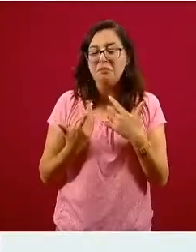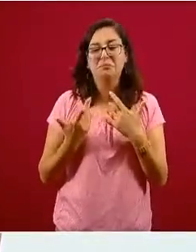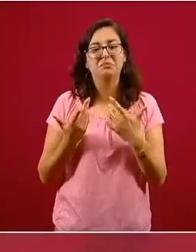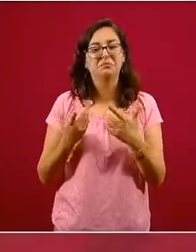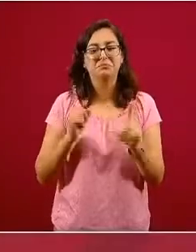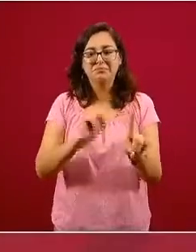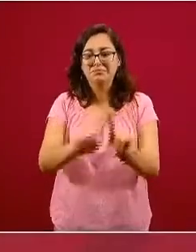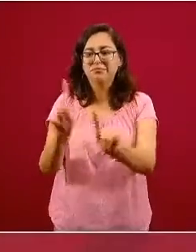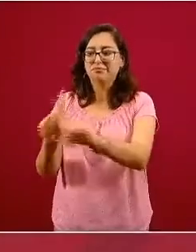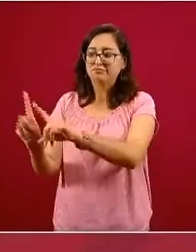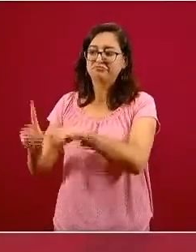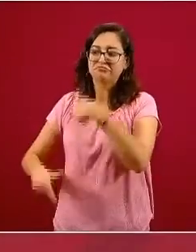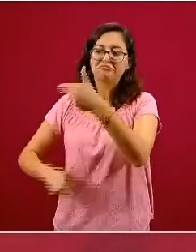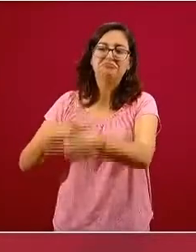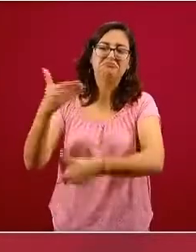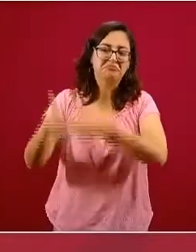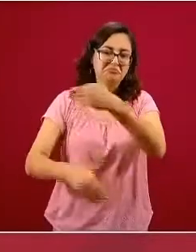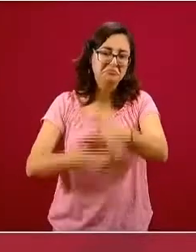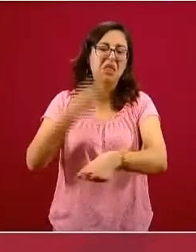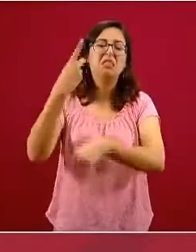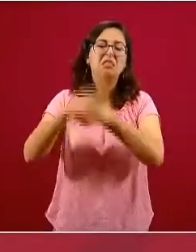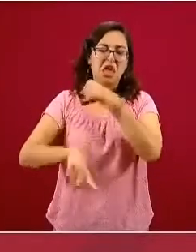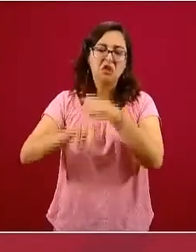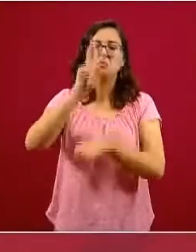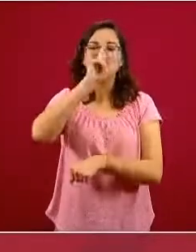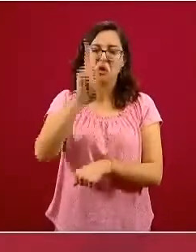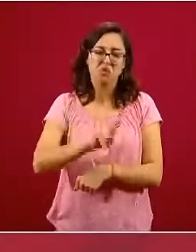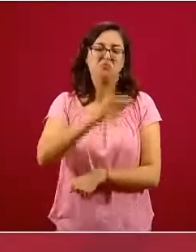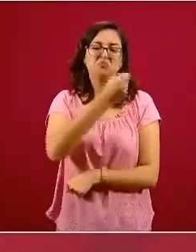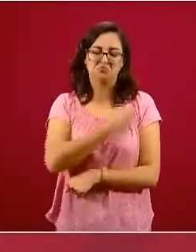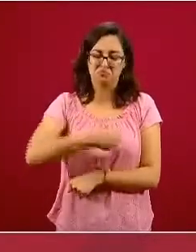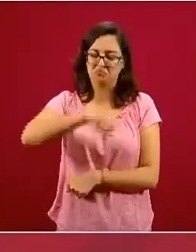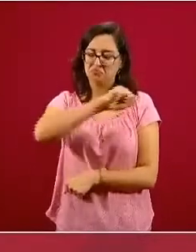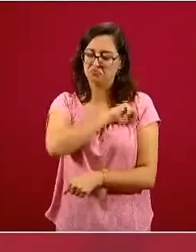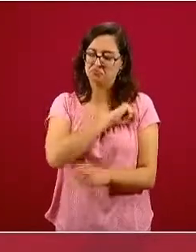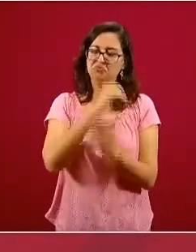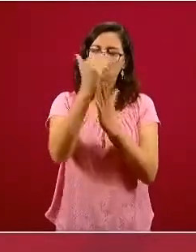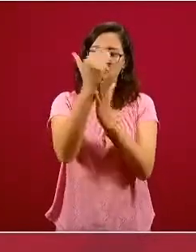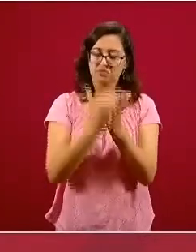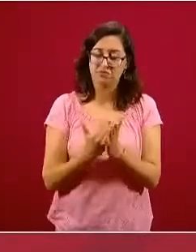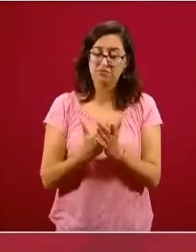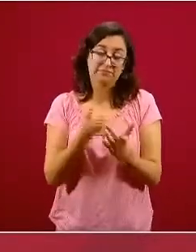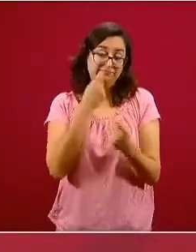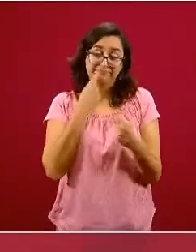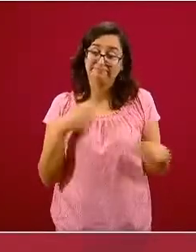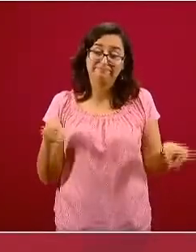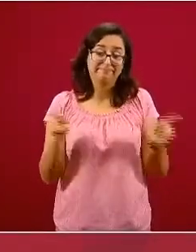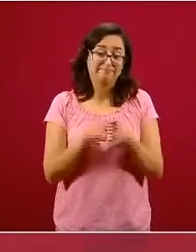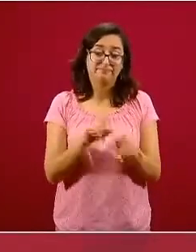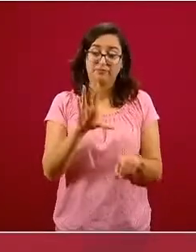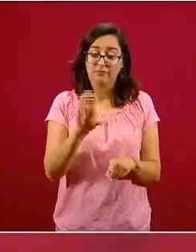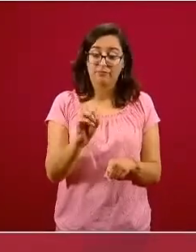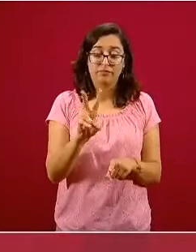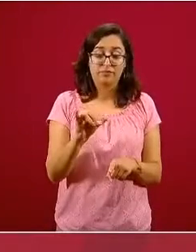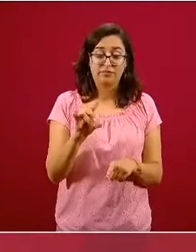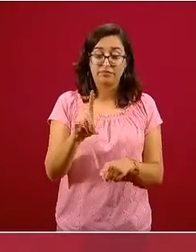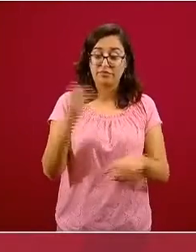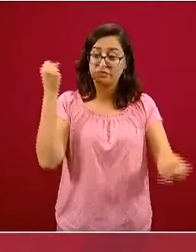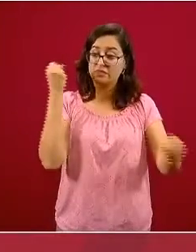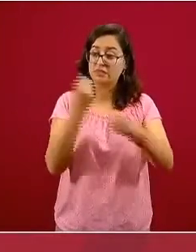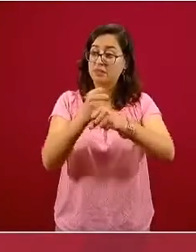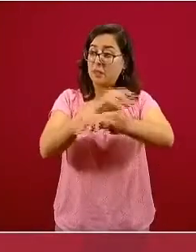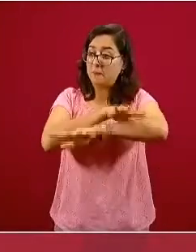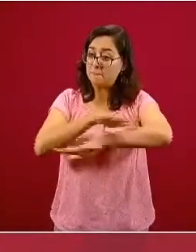los aspectos tiene repercusiones. No es la excepción, COVID también tiene un impacto más grande